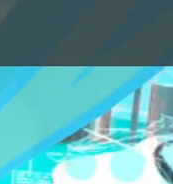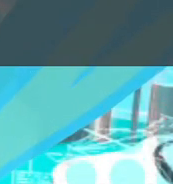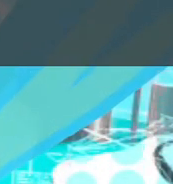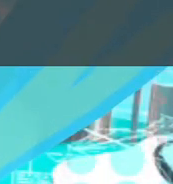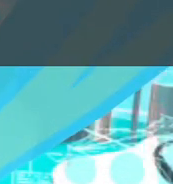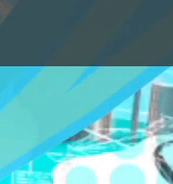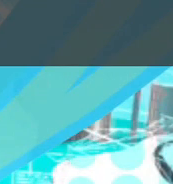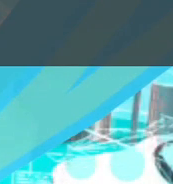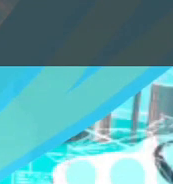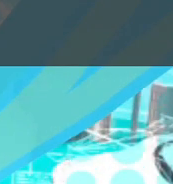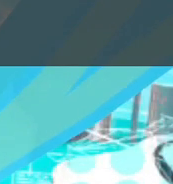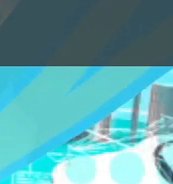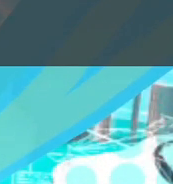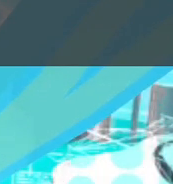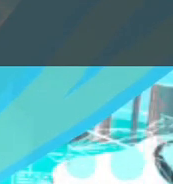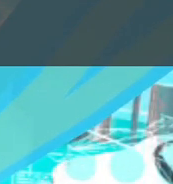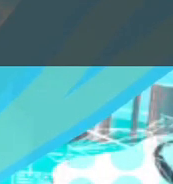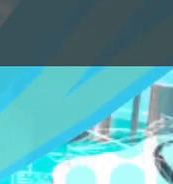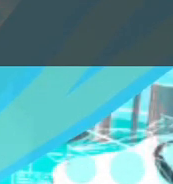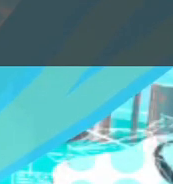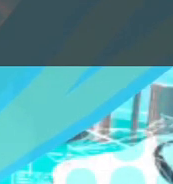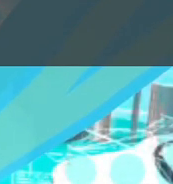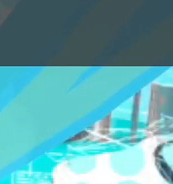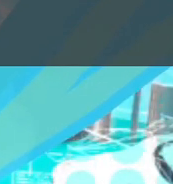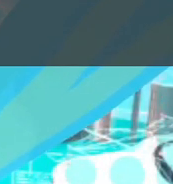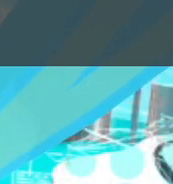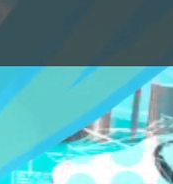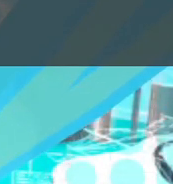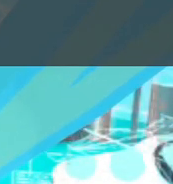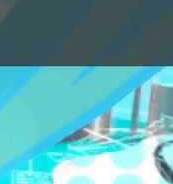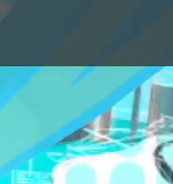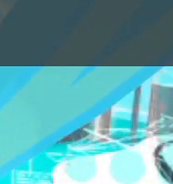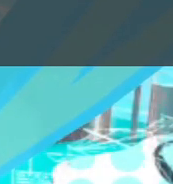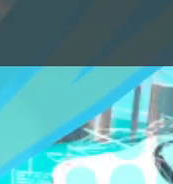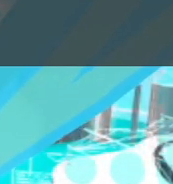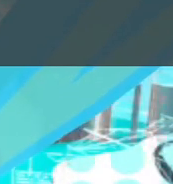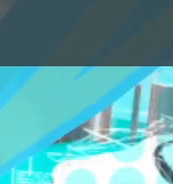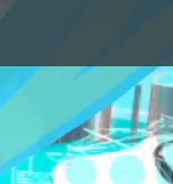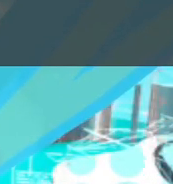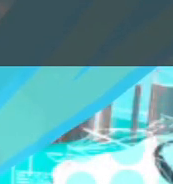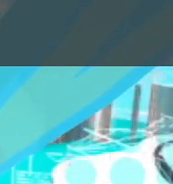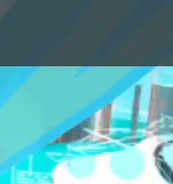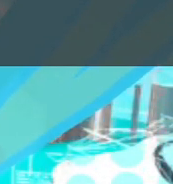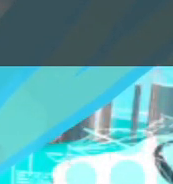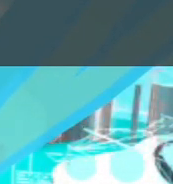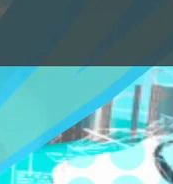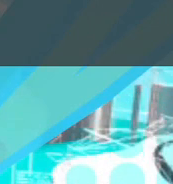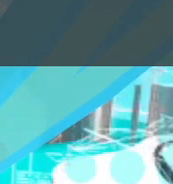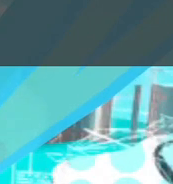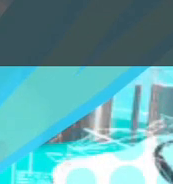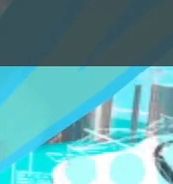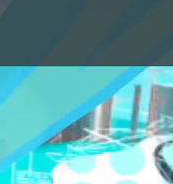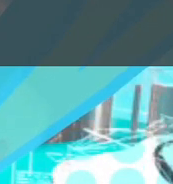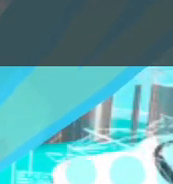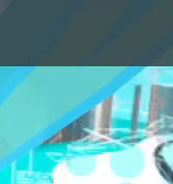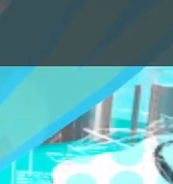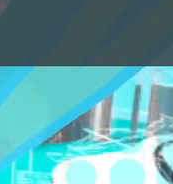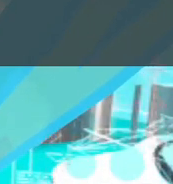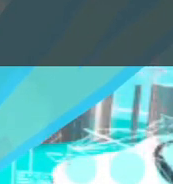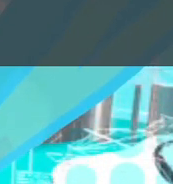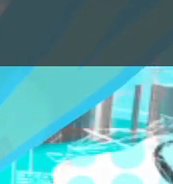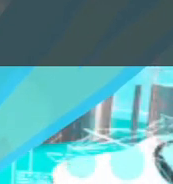todo lo que han venido haciendo desde que iniciaron el gobierno, ¿verdad? La figura también de don Rodolfo Méndez, que ha estado